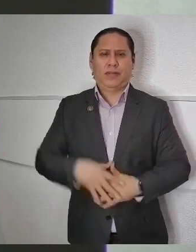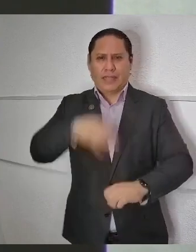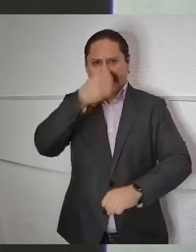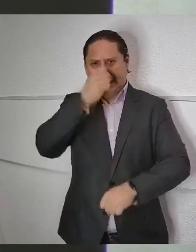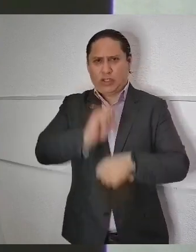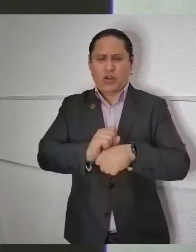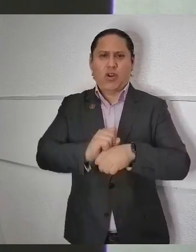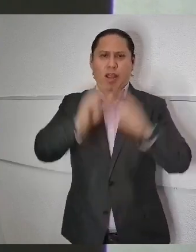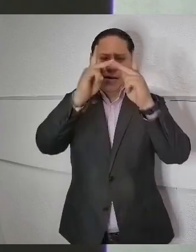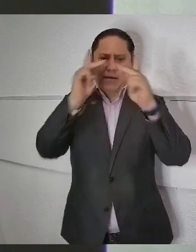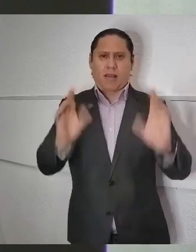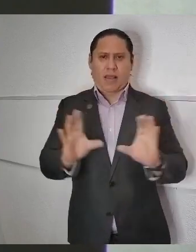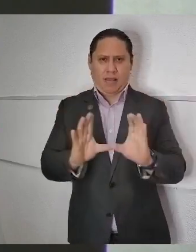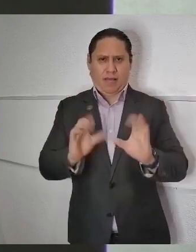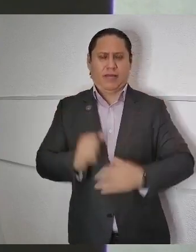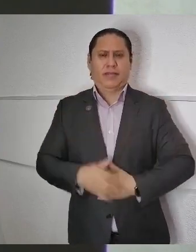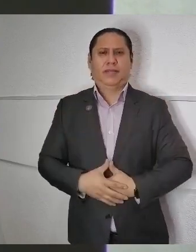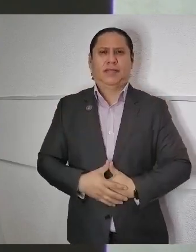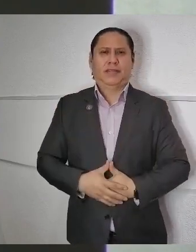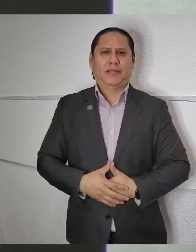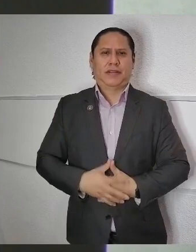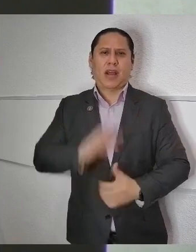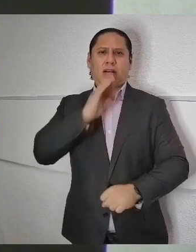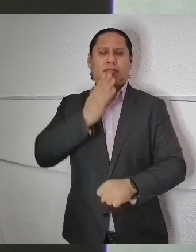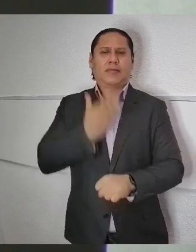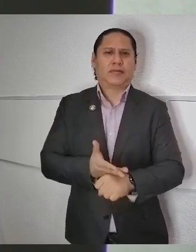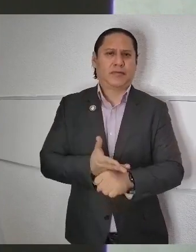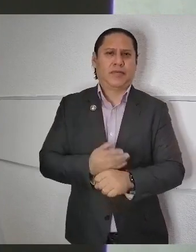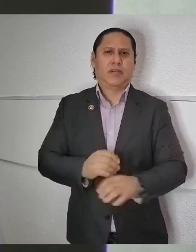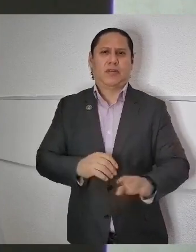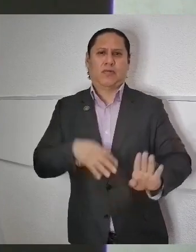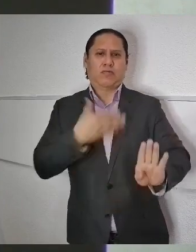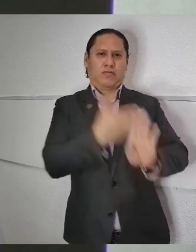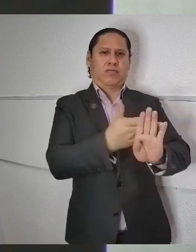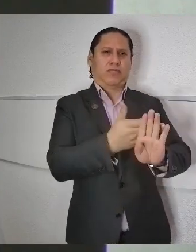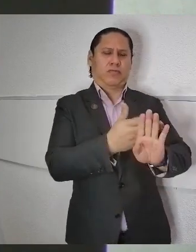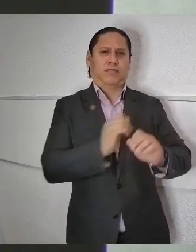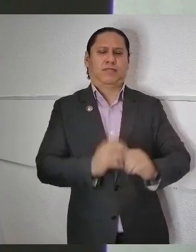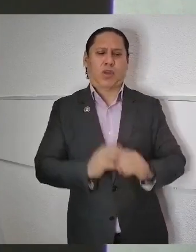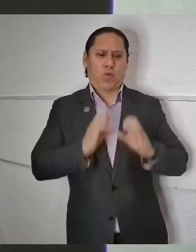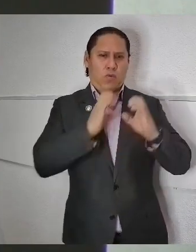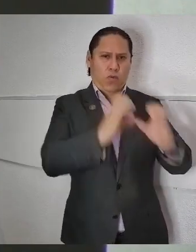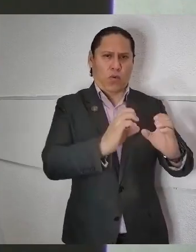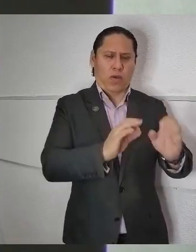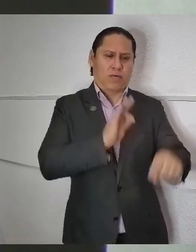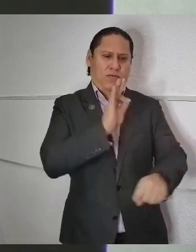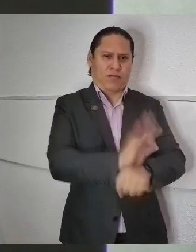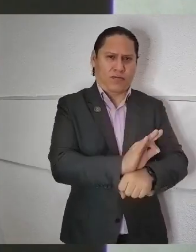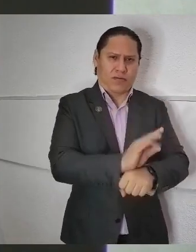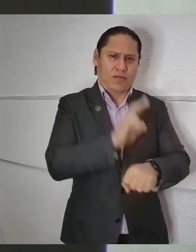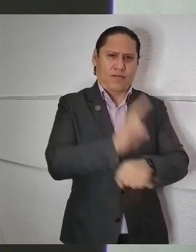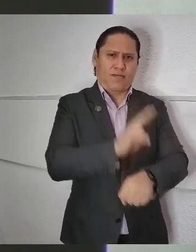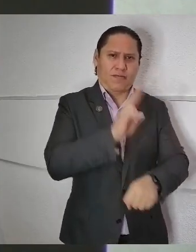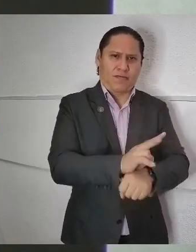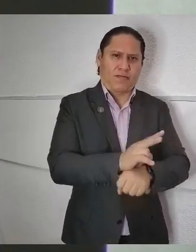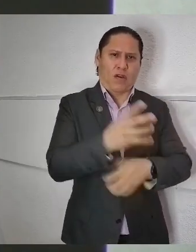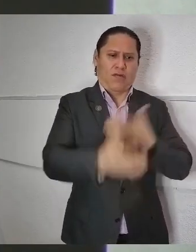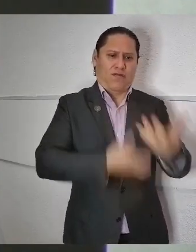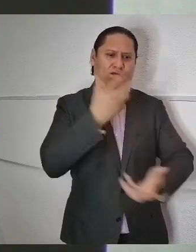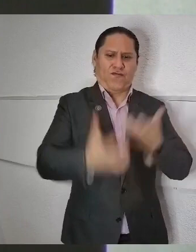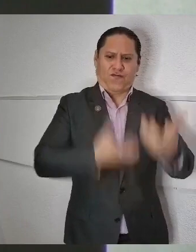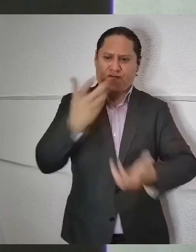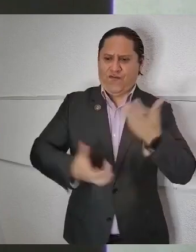de Protección Civil la encargada de combatir, prevenir y combatir los